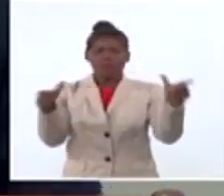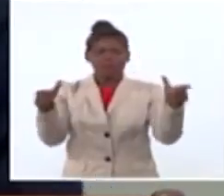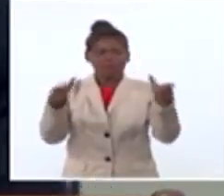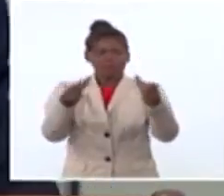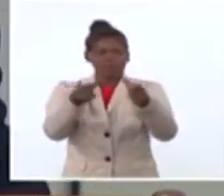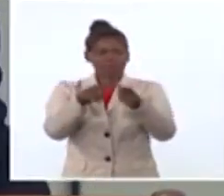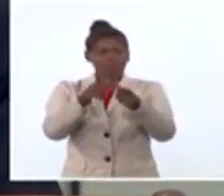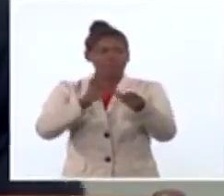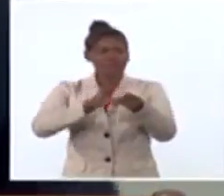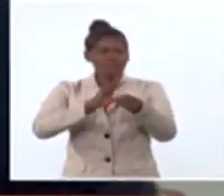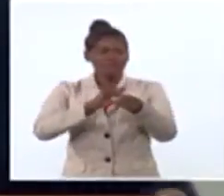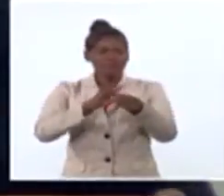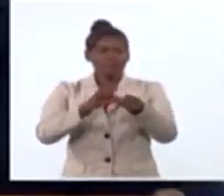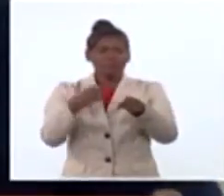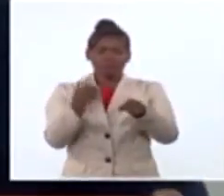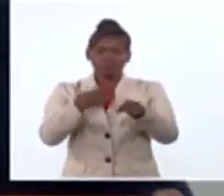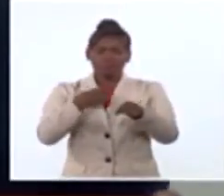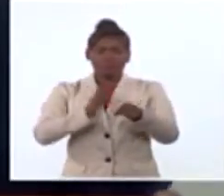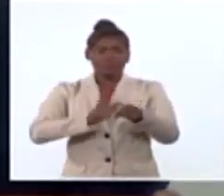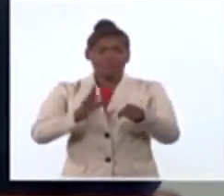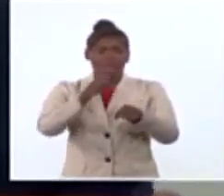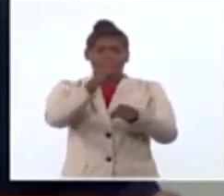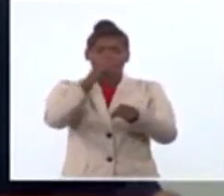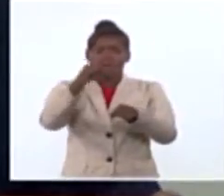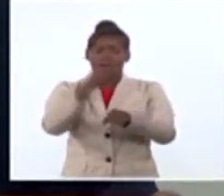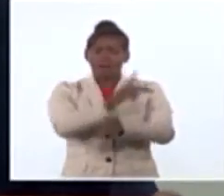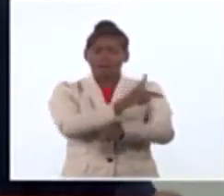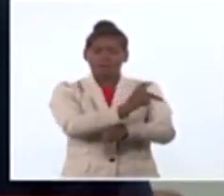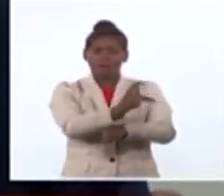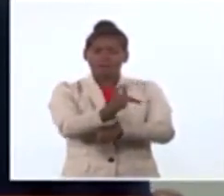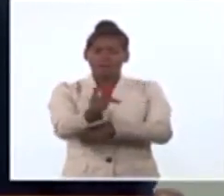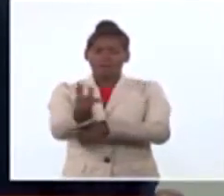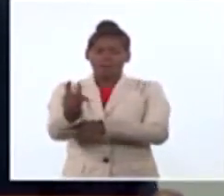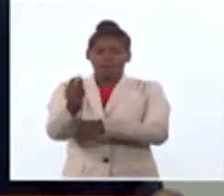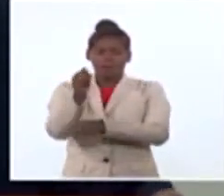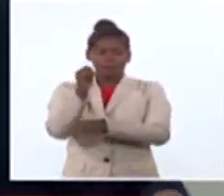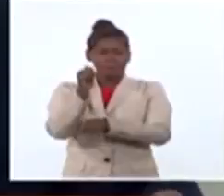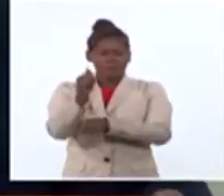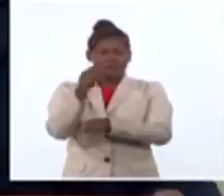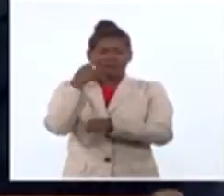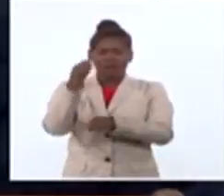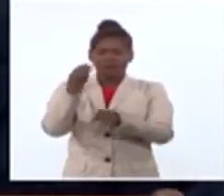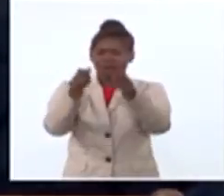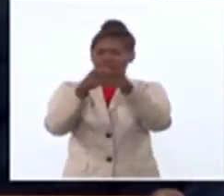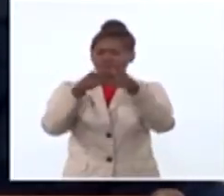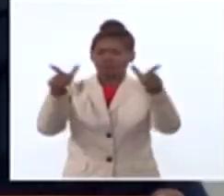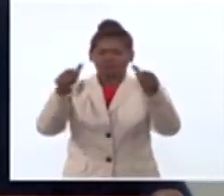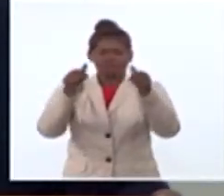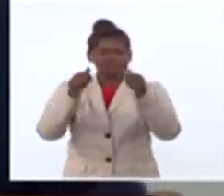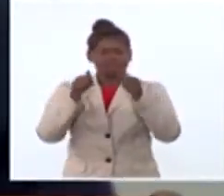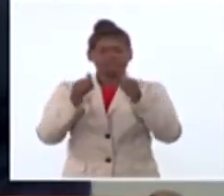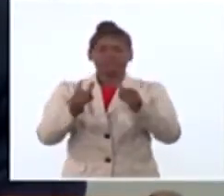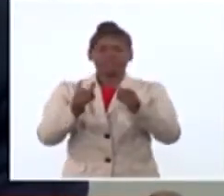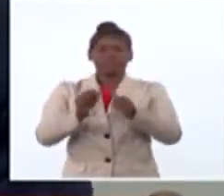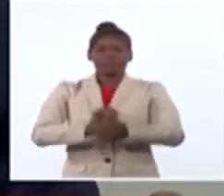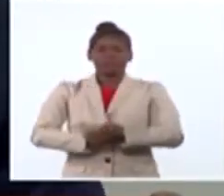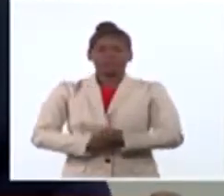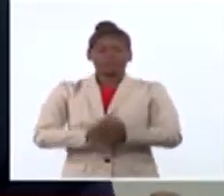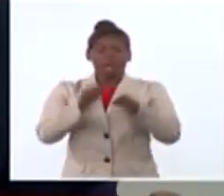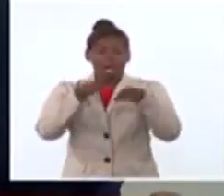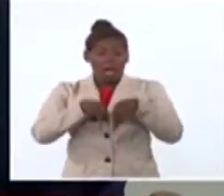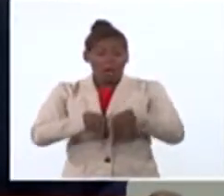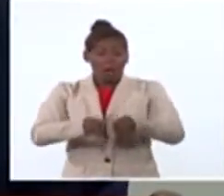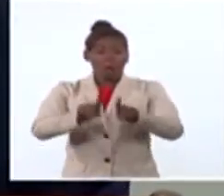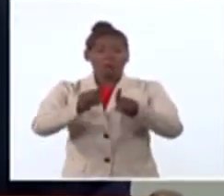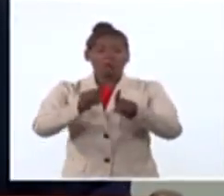tres vacunas cubanas han mostrado extraordinaria efectividad, de las más altas del mundo,